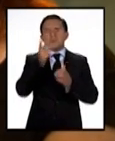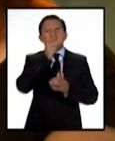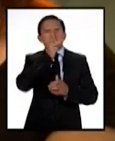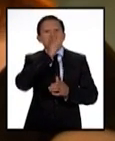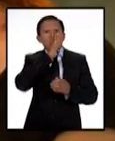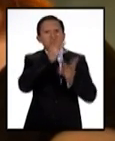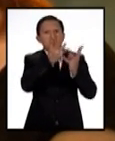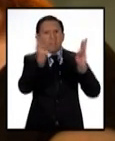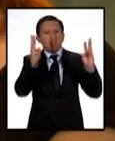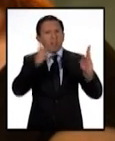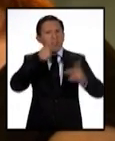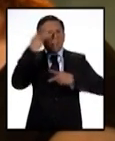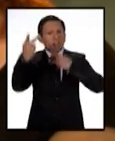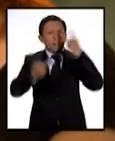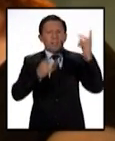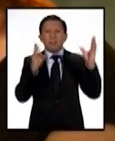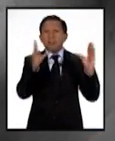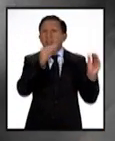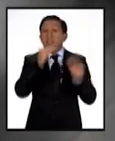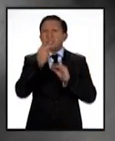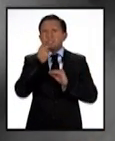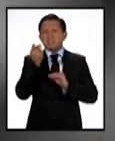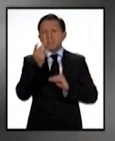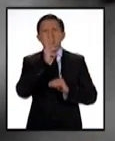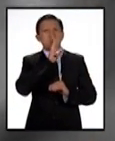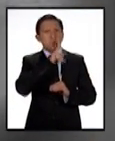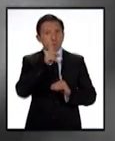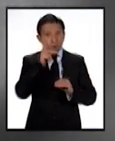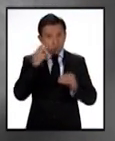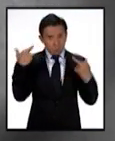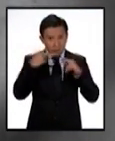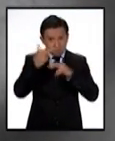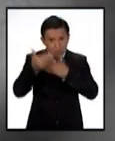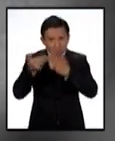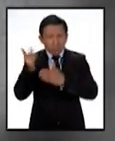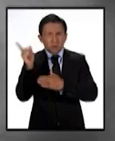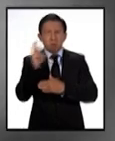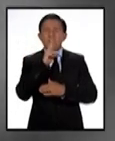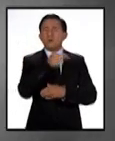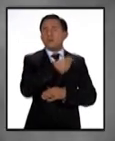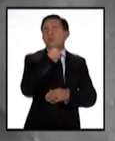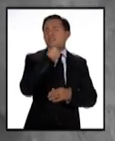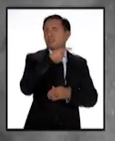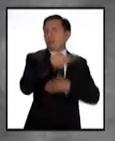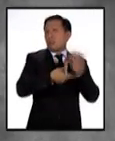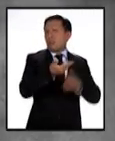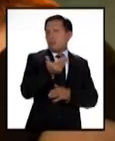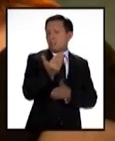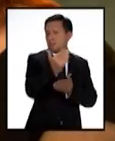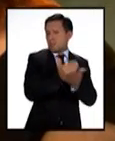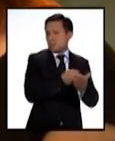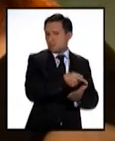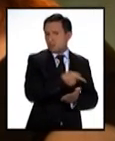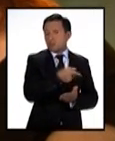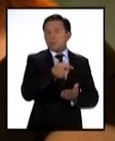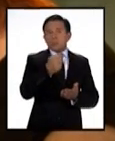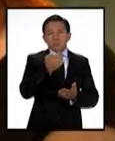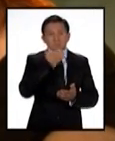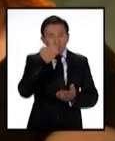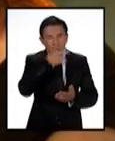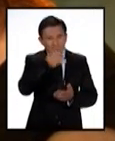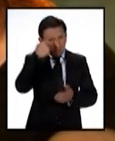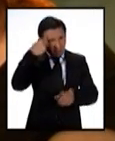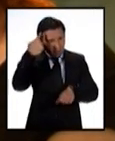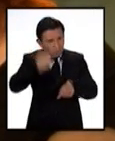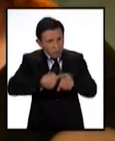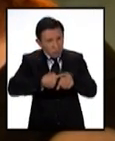fuera el niño a que se fuera la profesora. Como si habían escuelas para enfermos mentales, porque el niño estaba ahí. Nada más 2